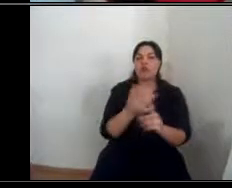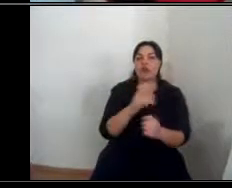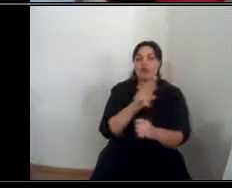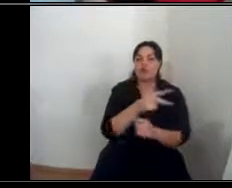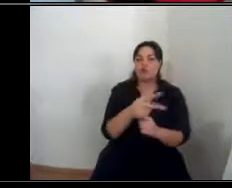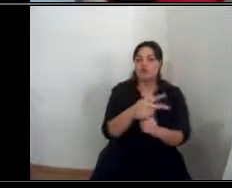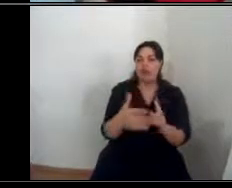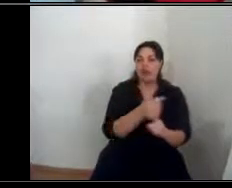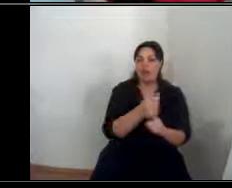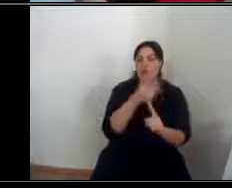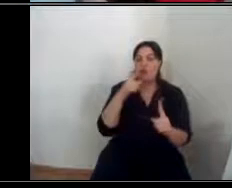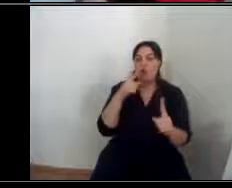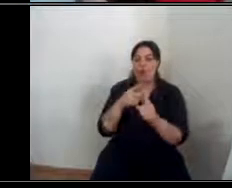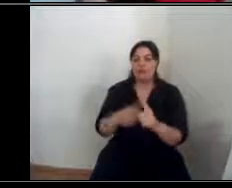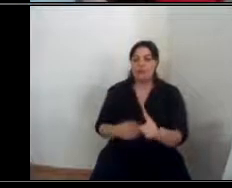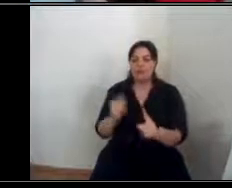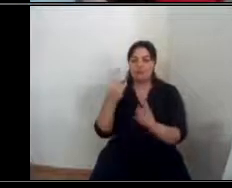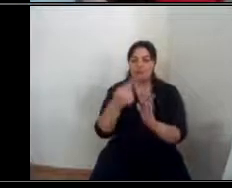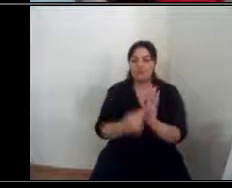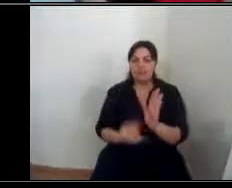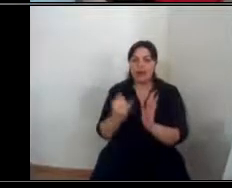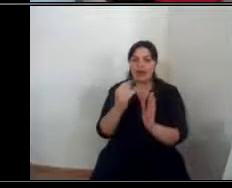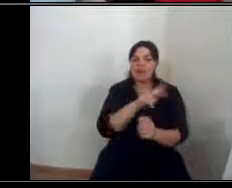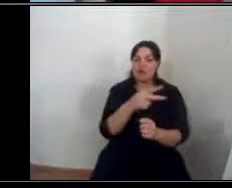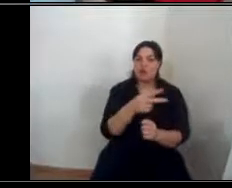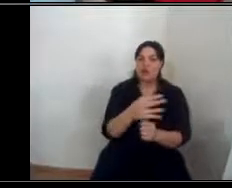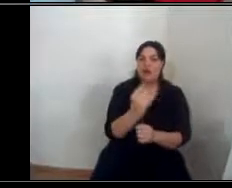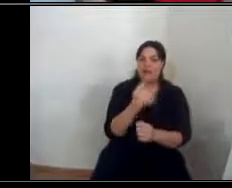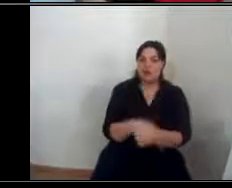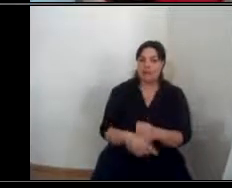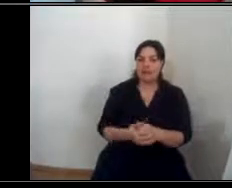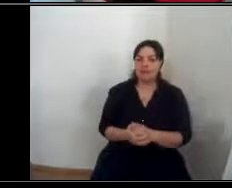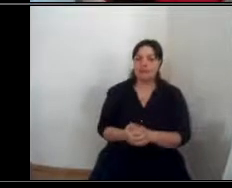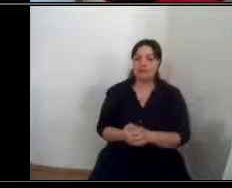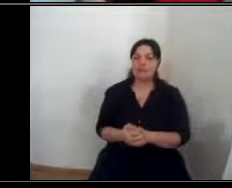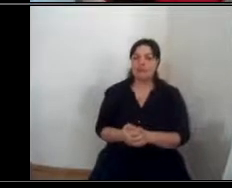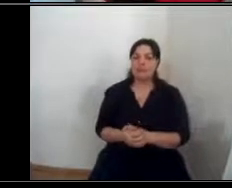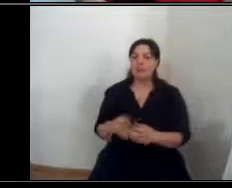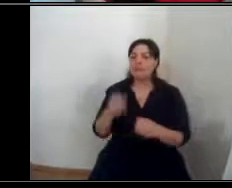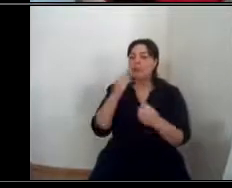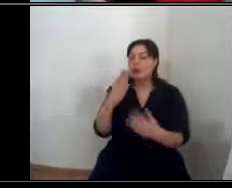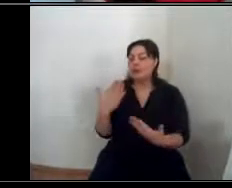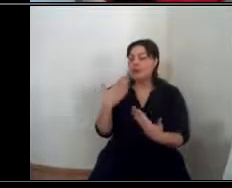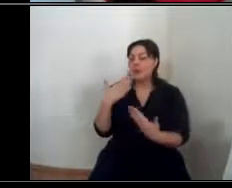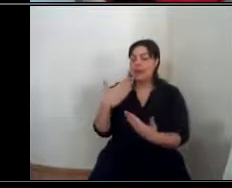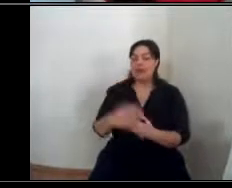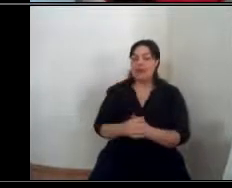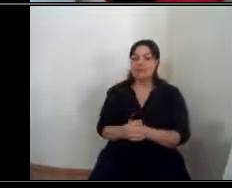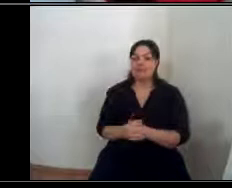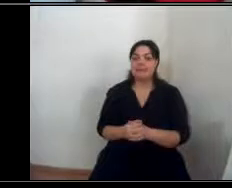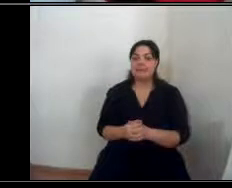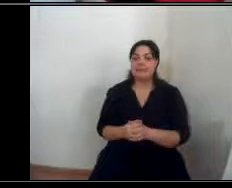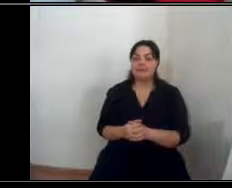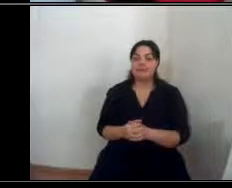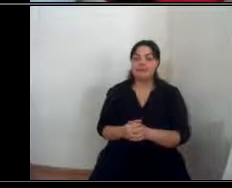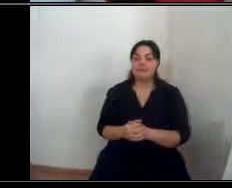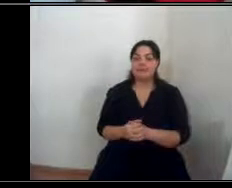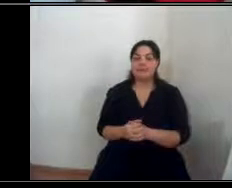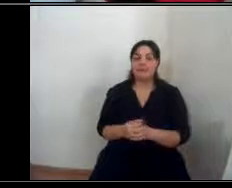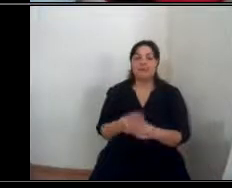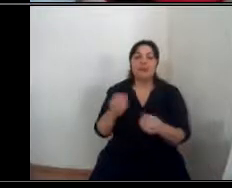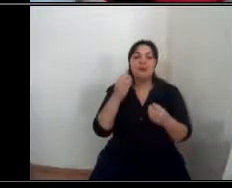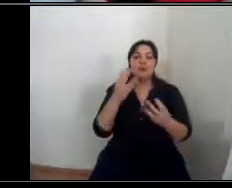Se hace con un objetivo y unos resultados. Muy bien, muchas gracias, Rocío. Bueno, en